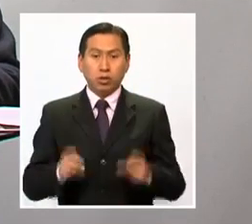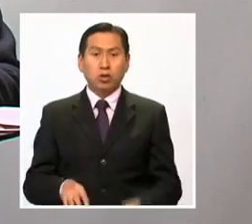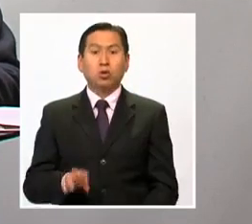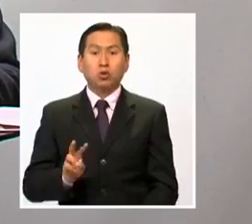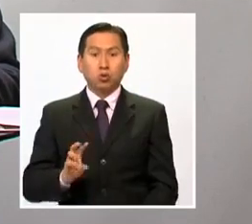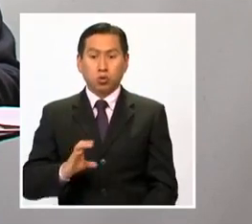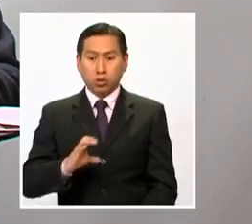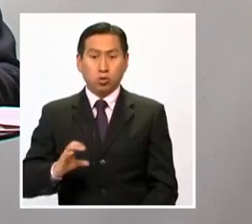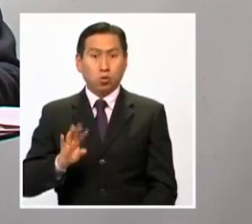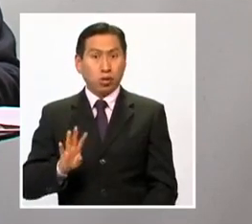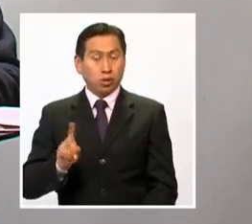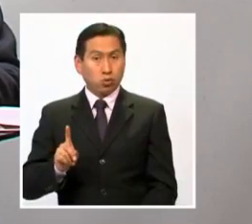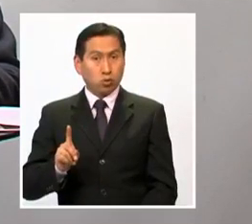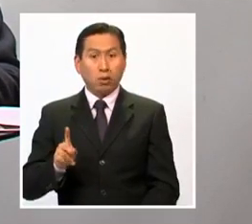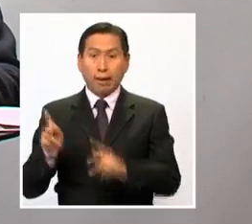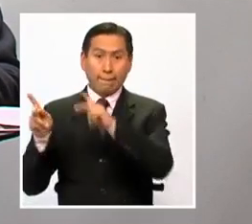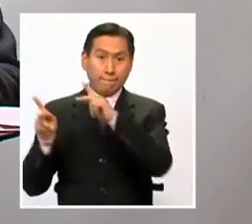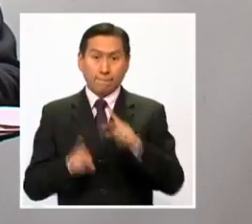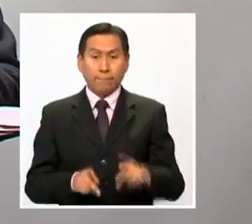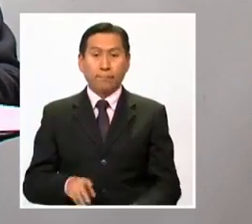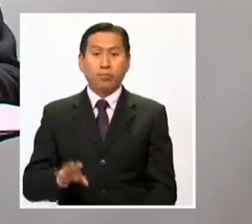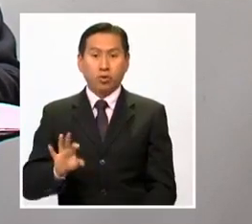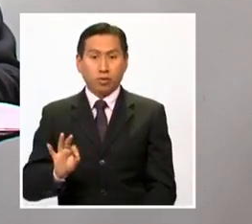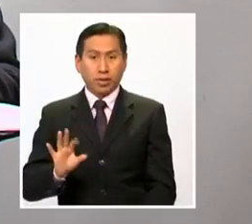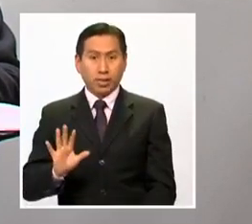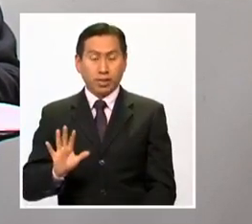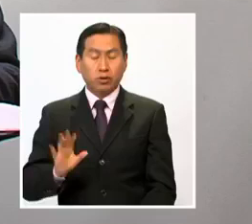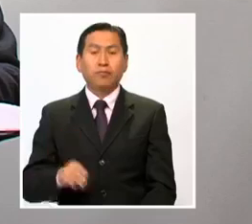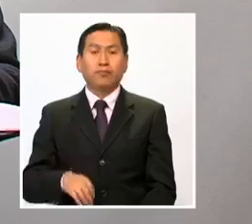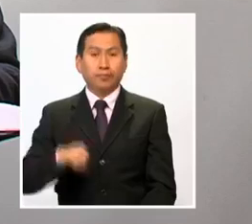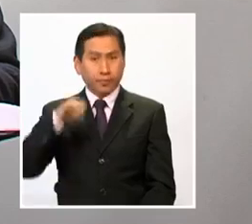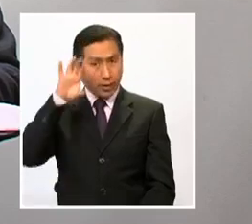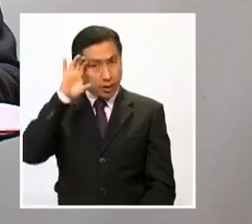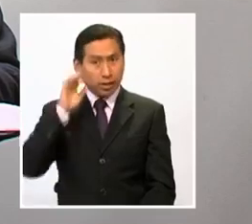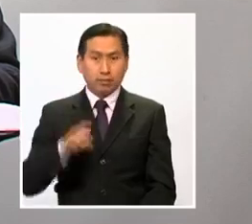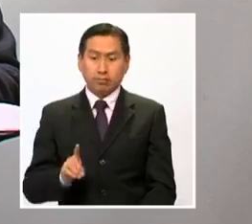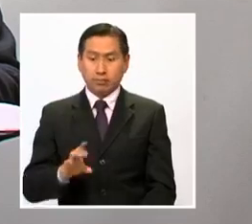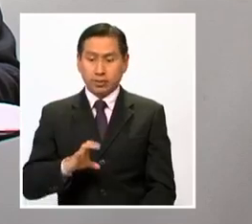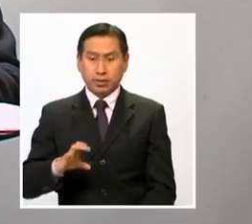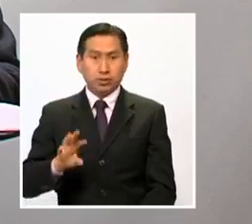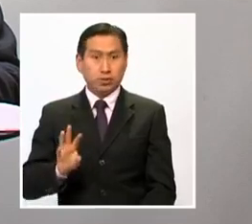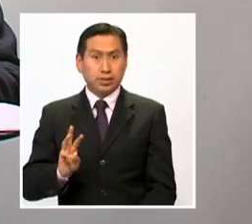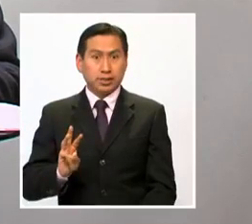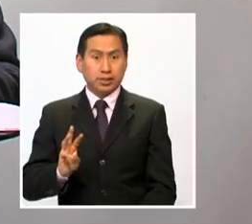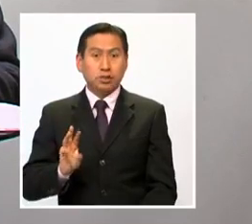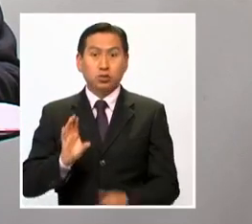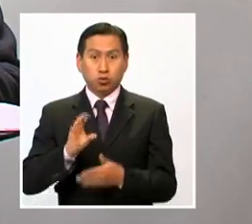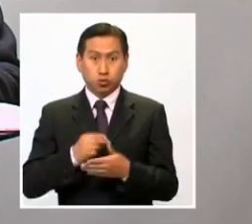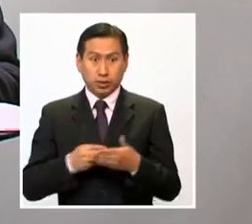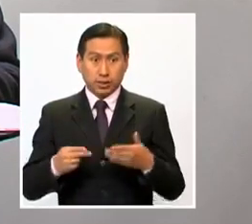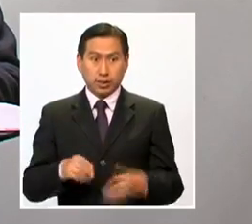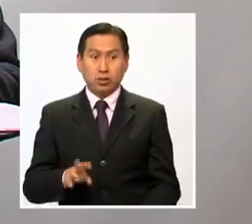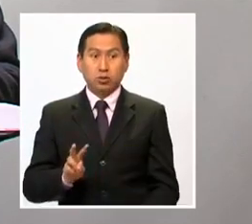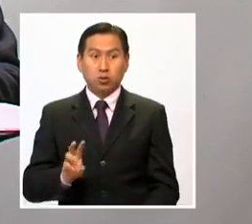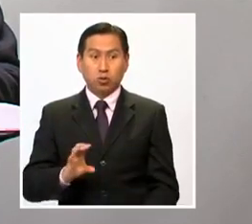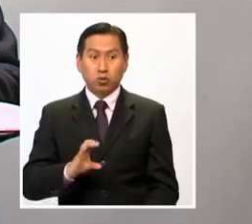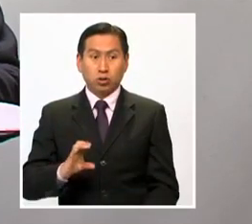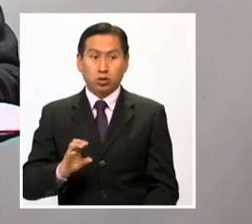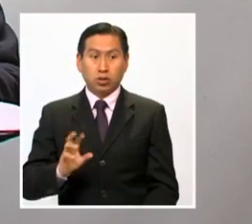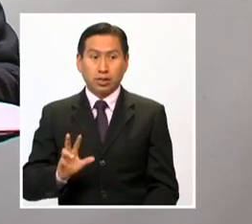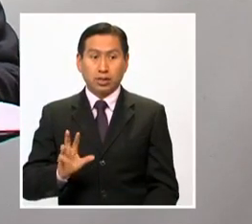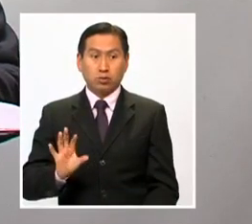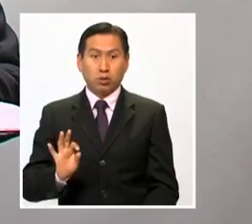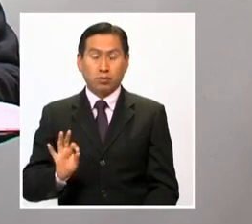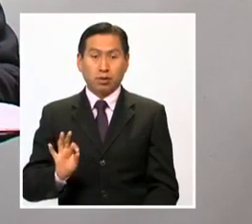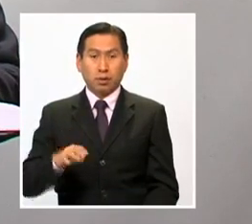241 pando 95 tarija 106 chuquisaca 239